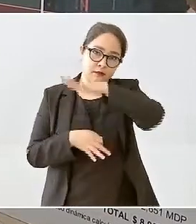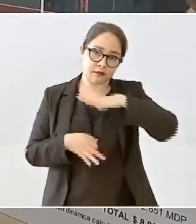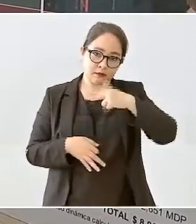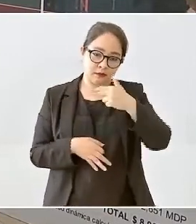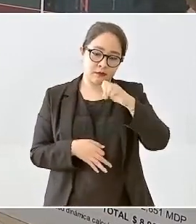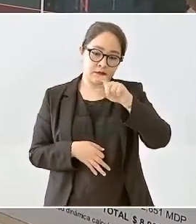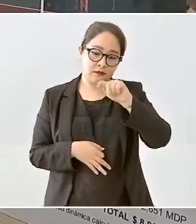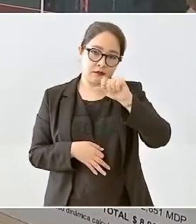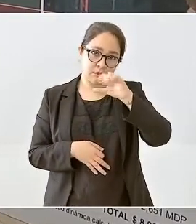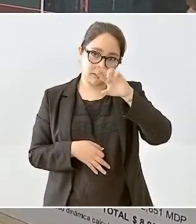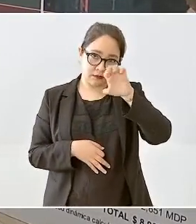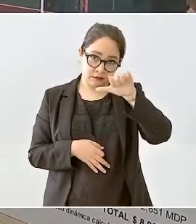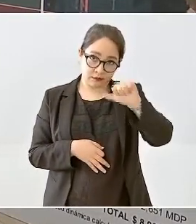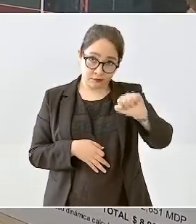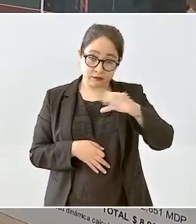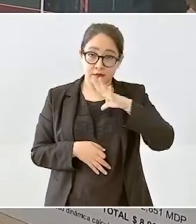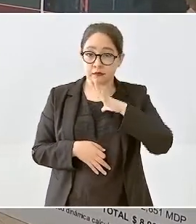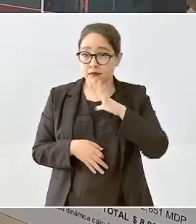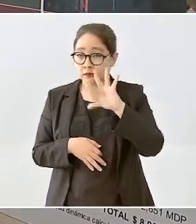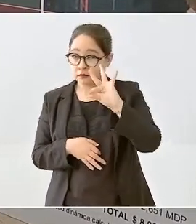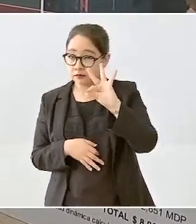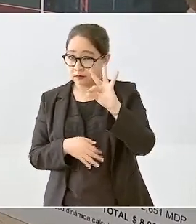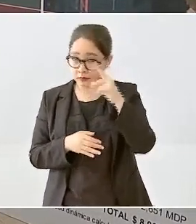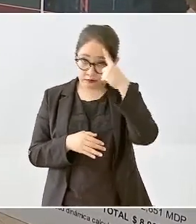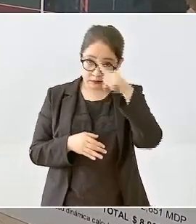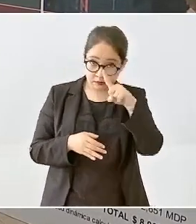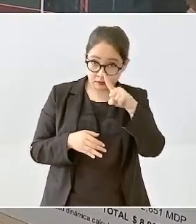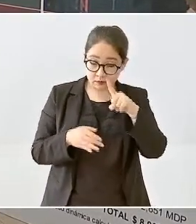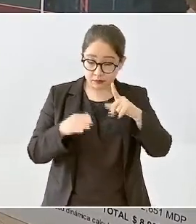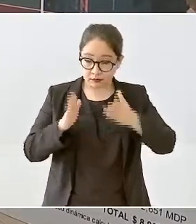utilizar 40 hectáreas para la terminal de contenedores.